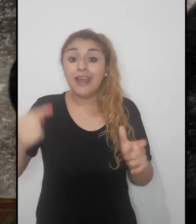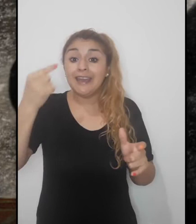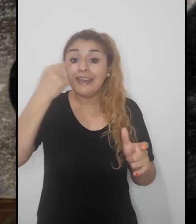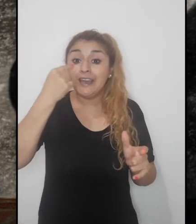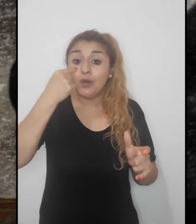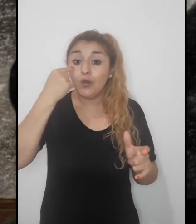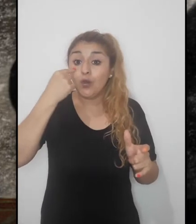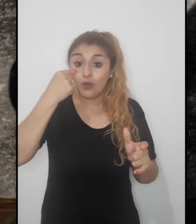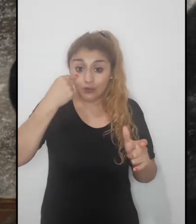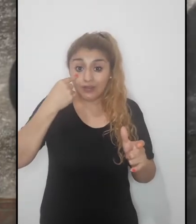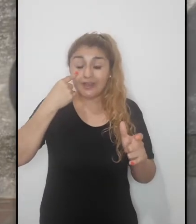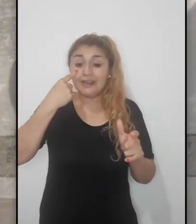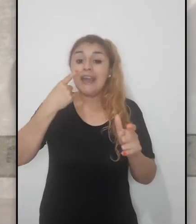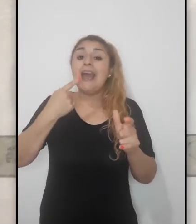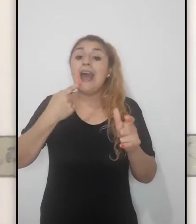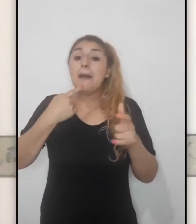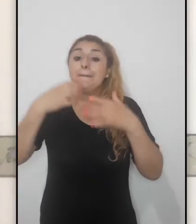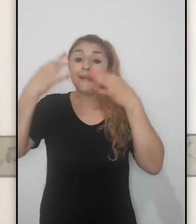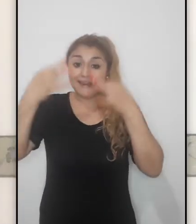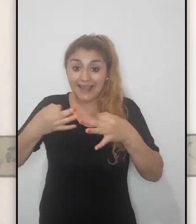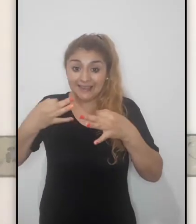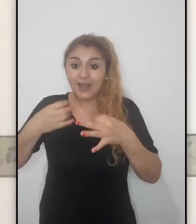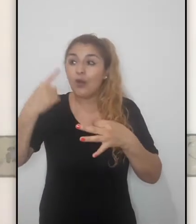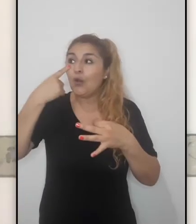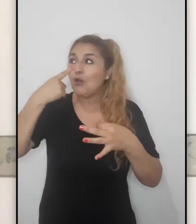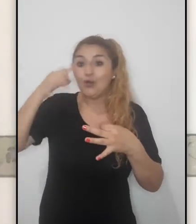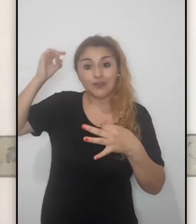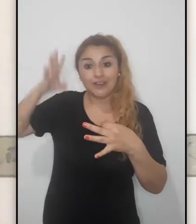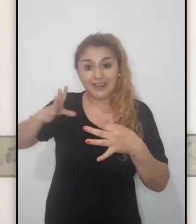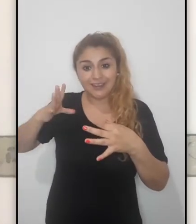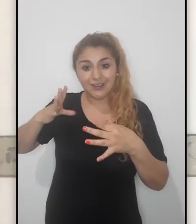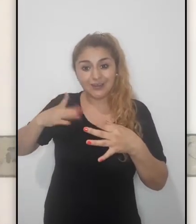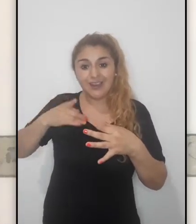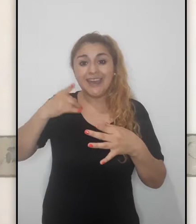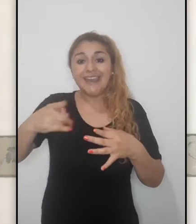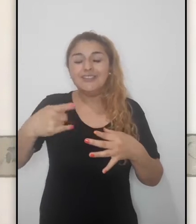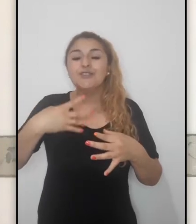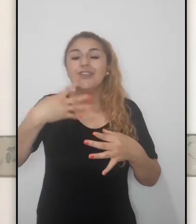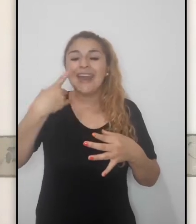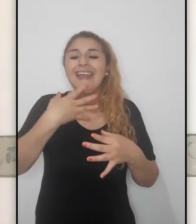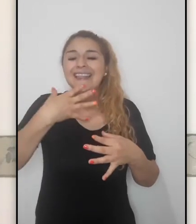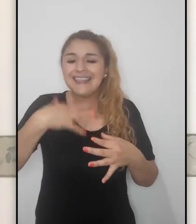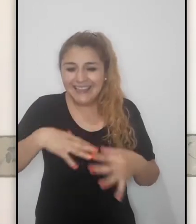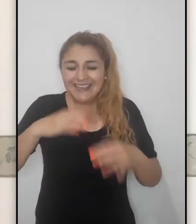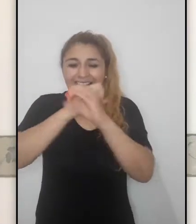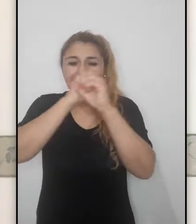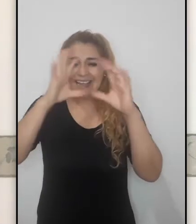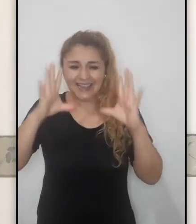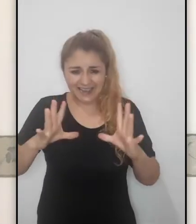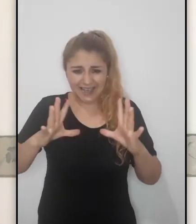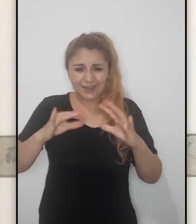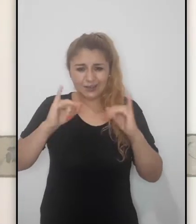me escucha jesús había dicho yo soy el camino la verdad y la